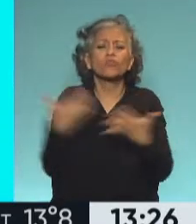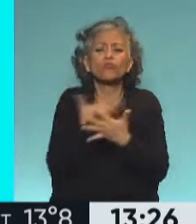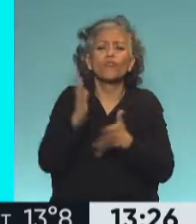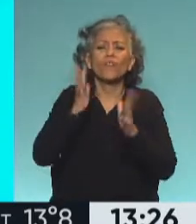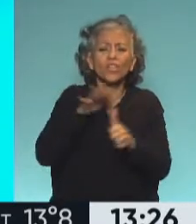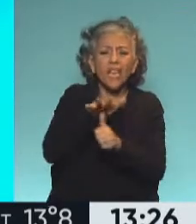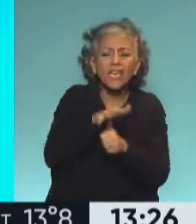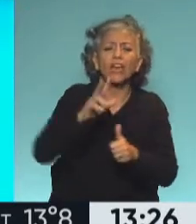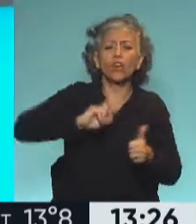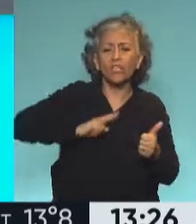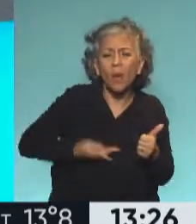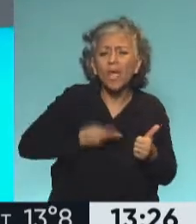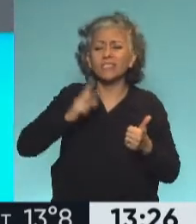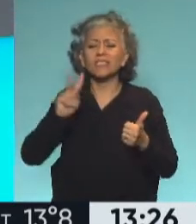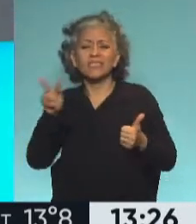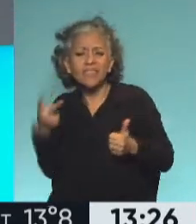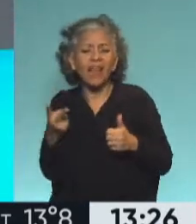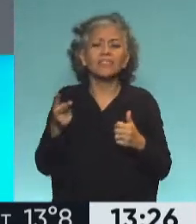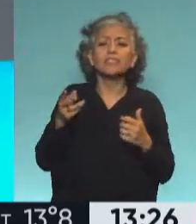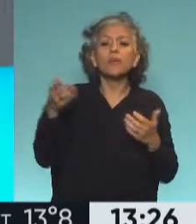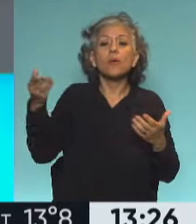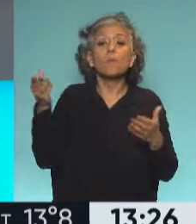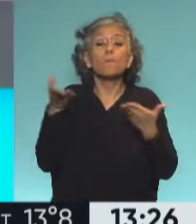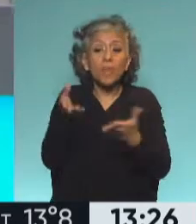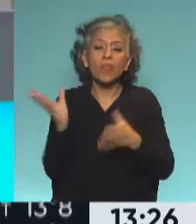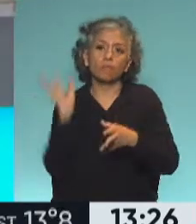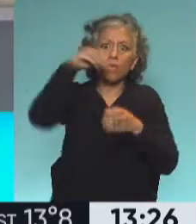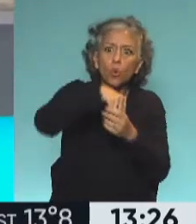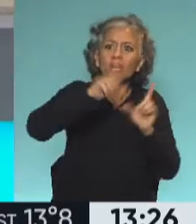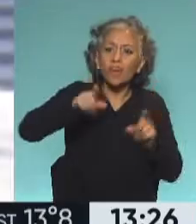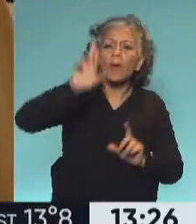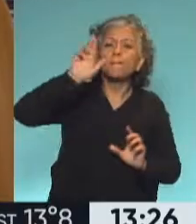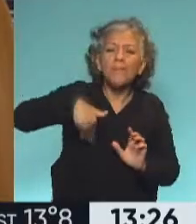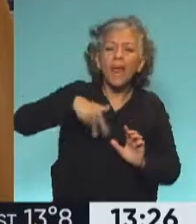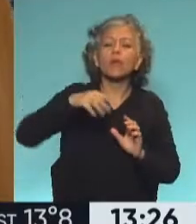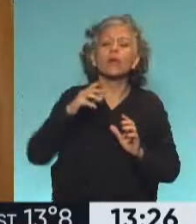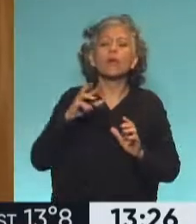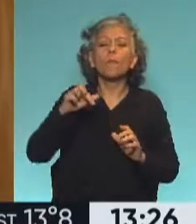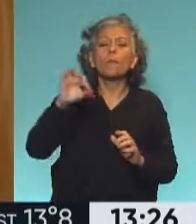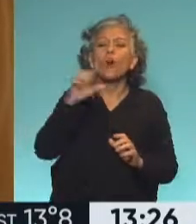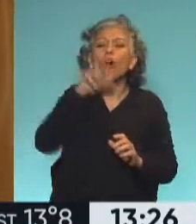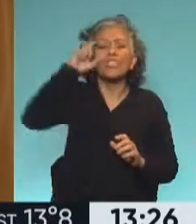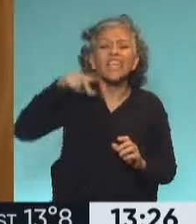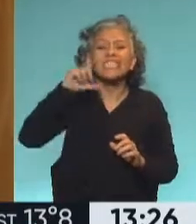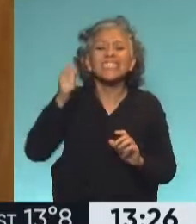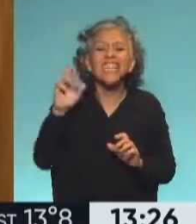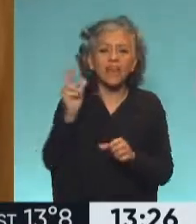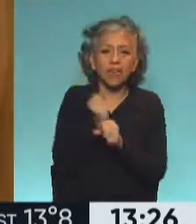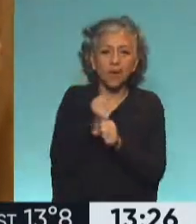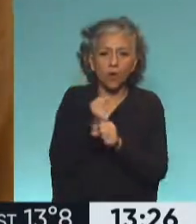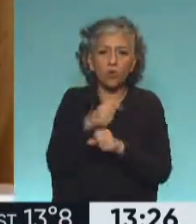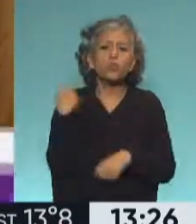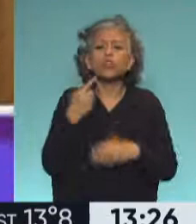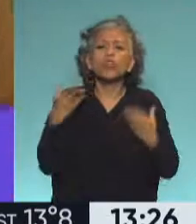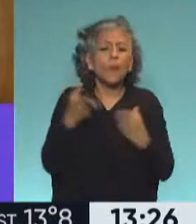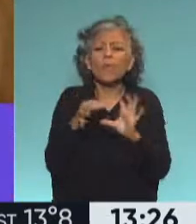Además, exigen que se los incluya en el plan Potenciar Trabajo. Reclamando que el gobierno